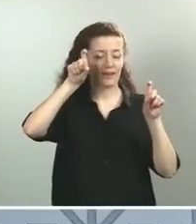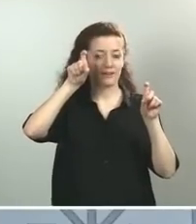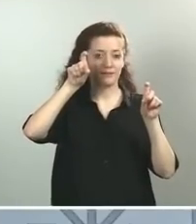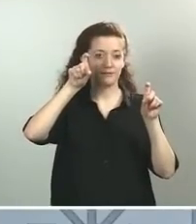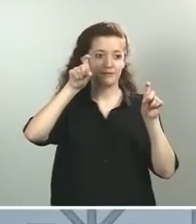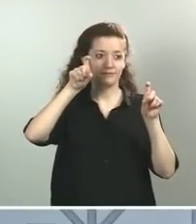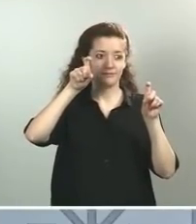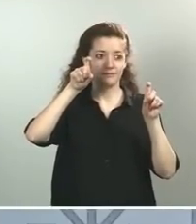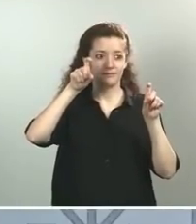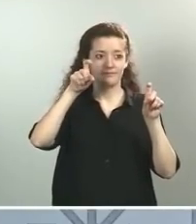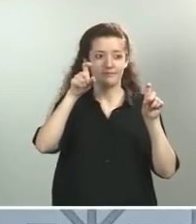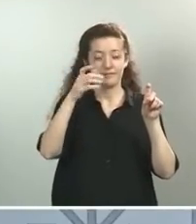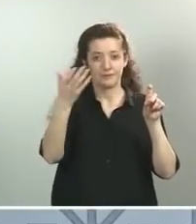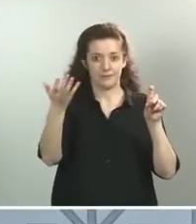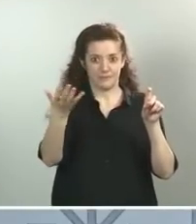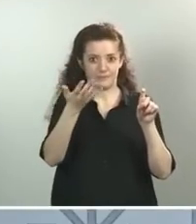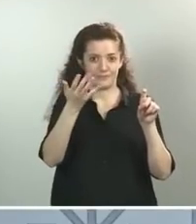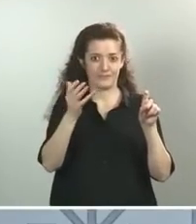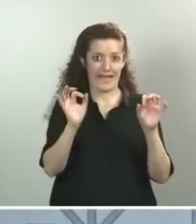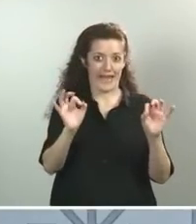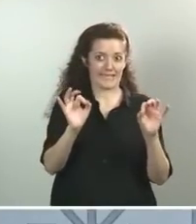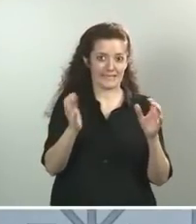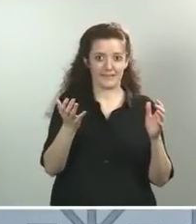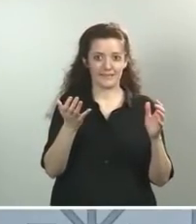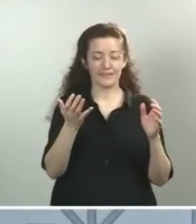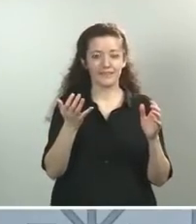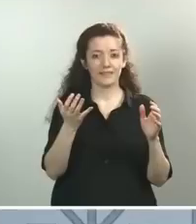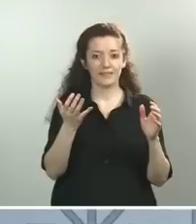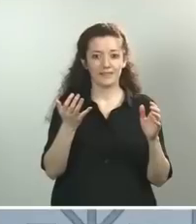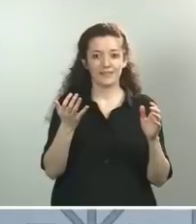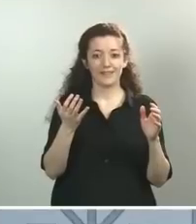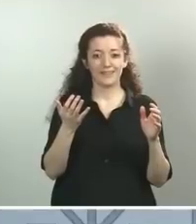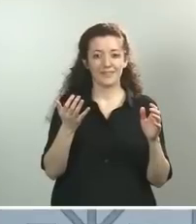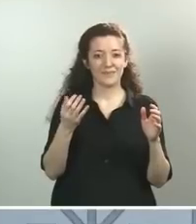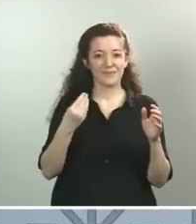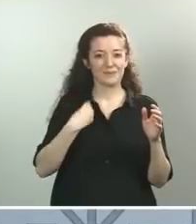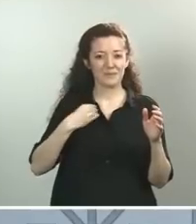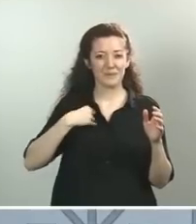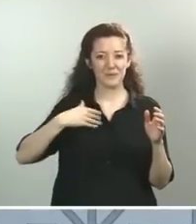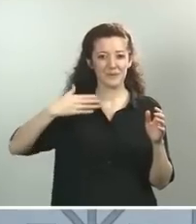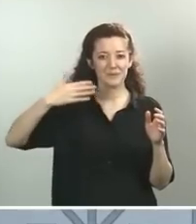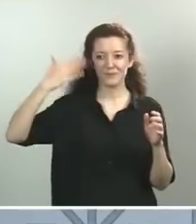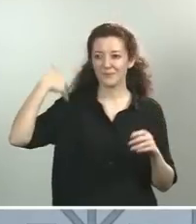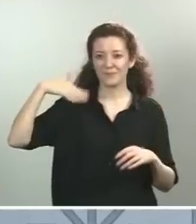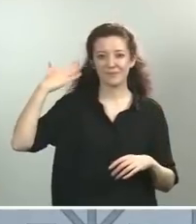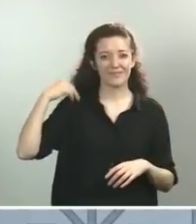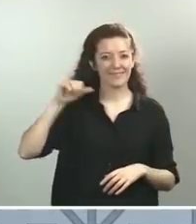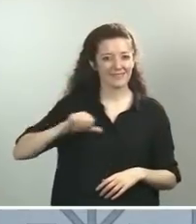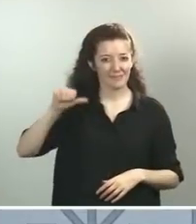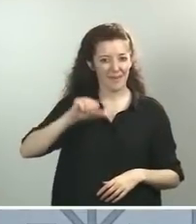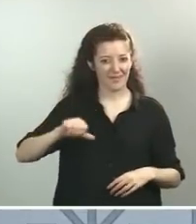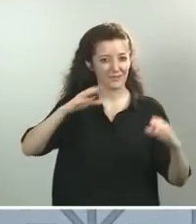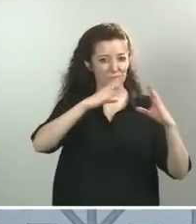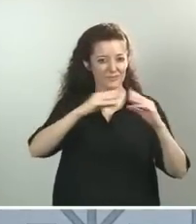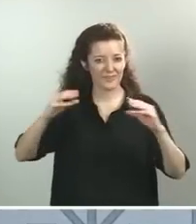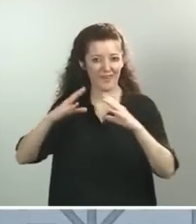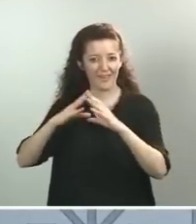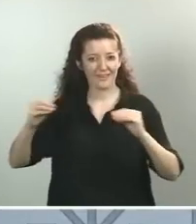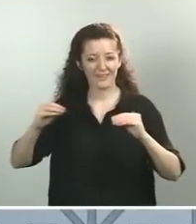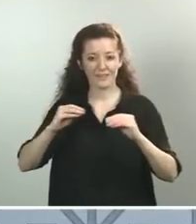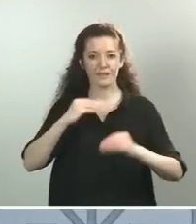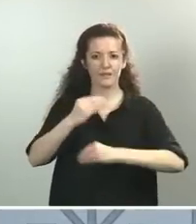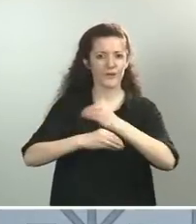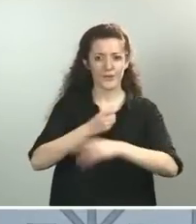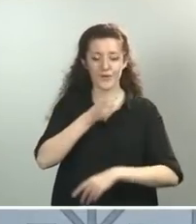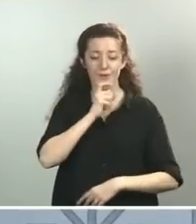adivino para saber que lo que hicieron ya a maioria das universidades hace semanas, que é pasar á docencia online,